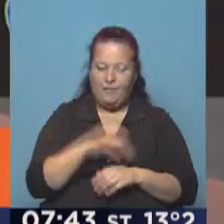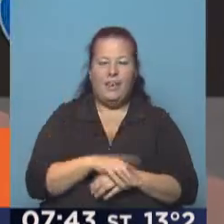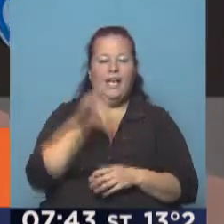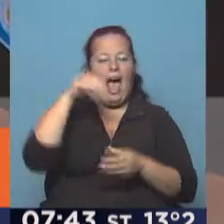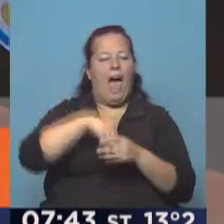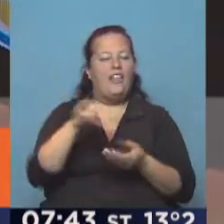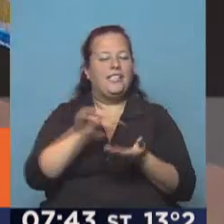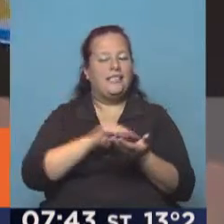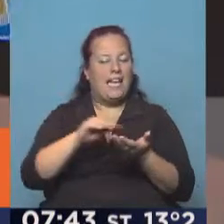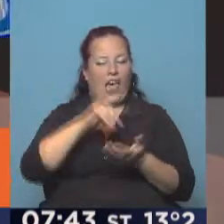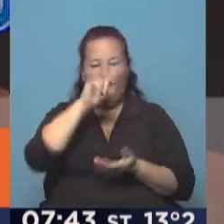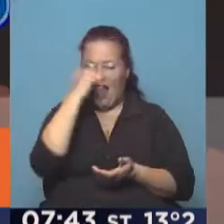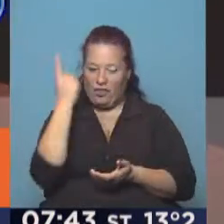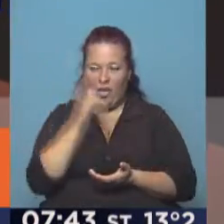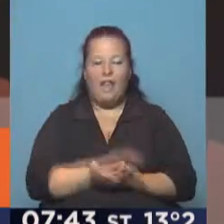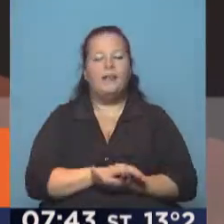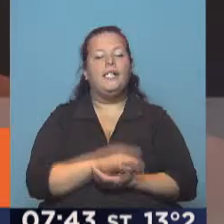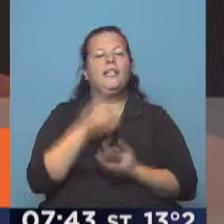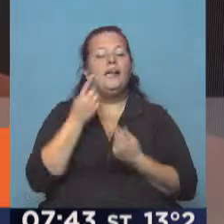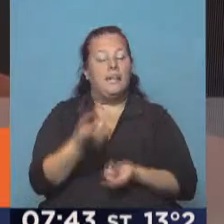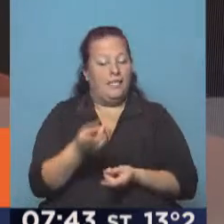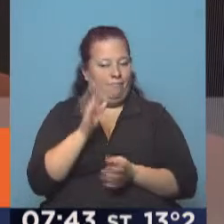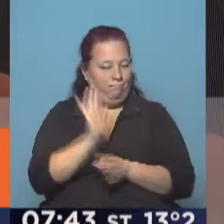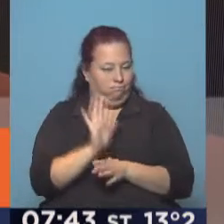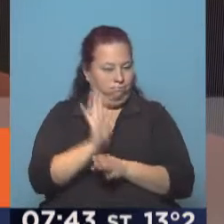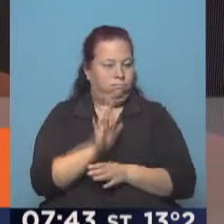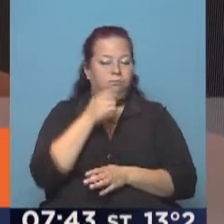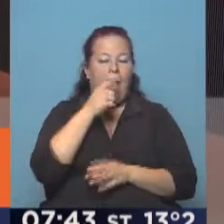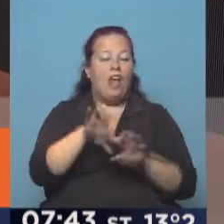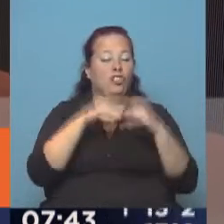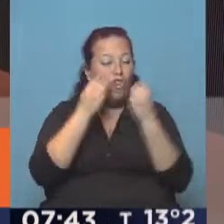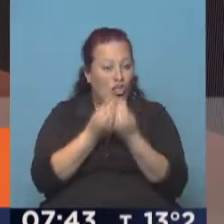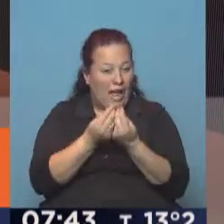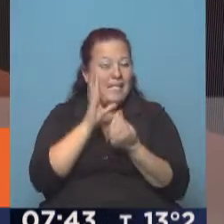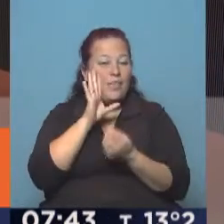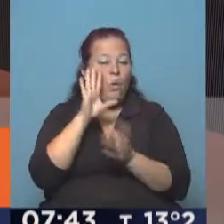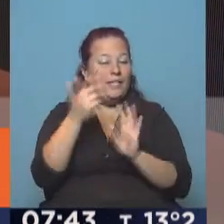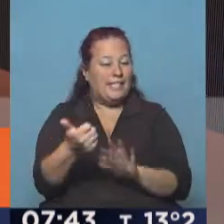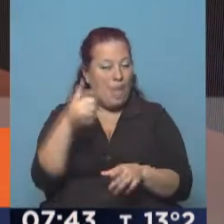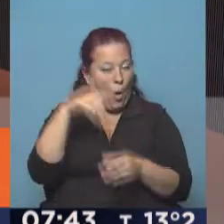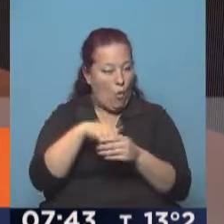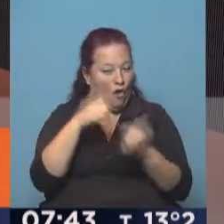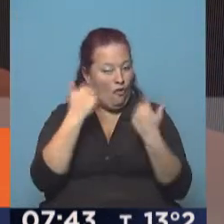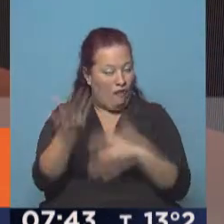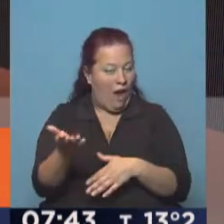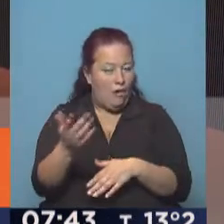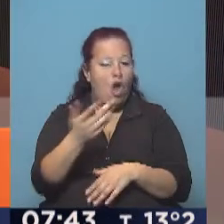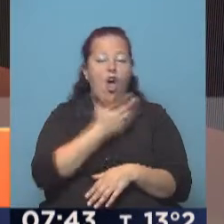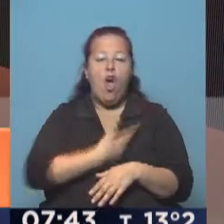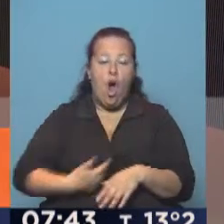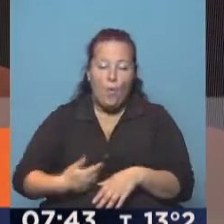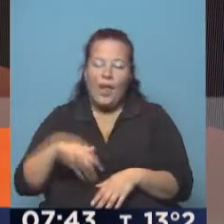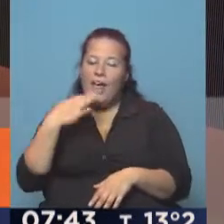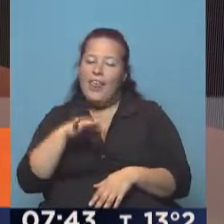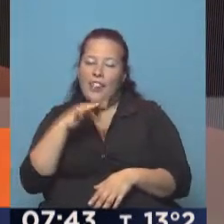el Senado Nacional. Y esto marca que para tener este resultado de los 56 votos a favor, el oficialismo tuvo